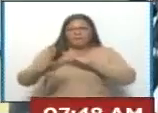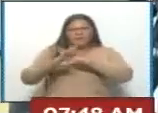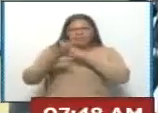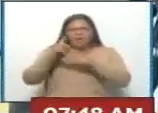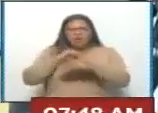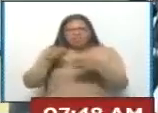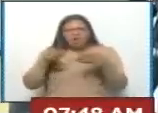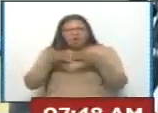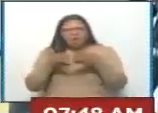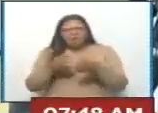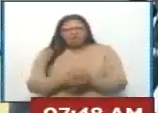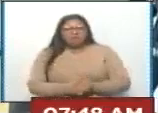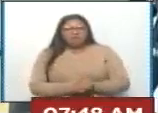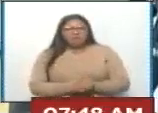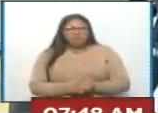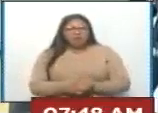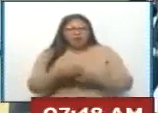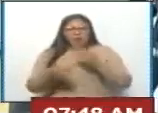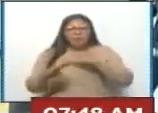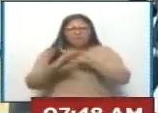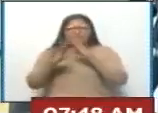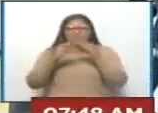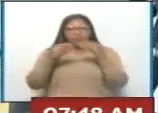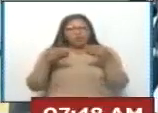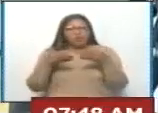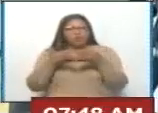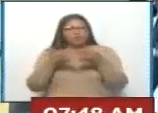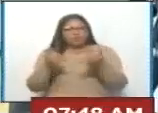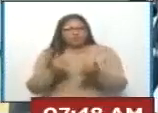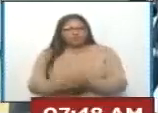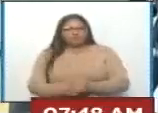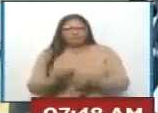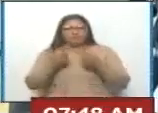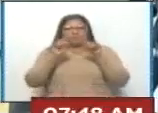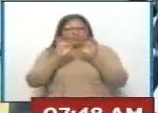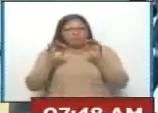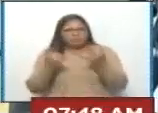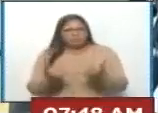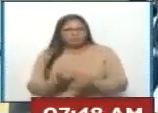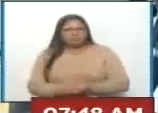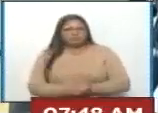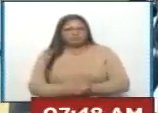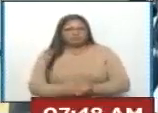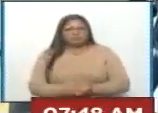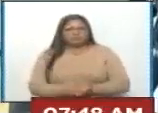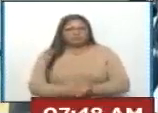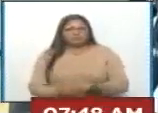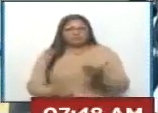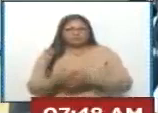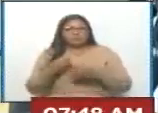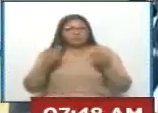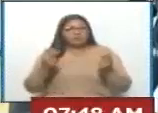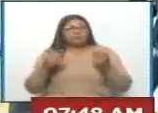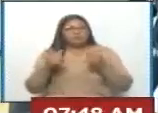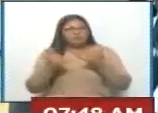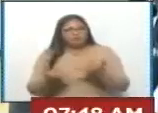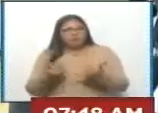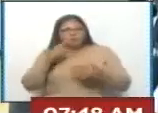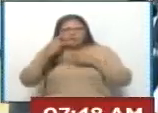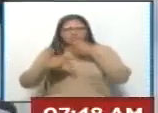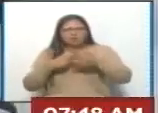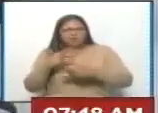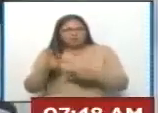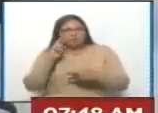la población. ¿Cómo impactas tú a toda la población? Por diferentes fórmulas. Pero una de las más eficientes en esa política